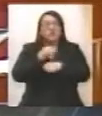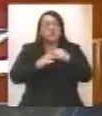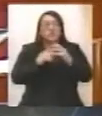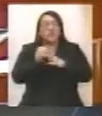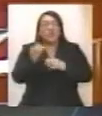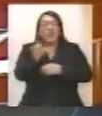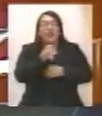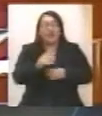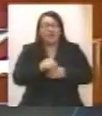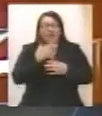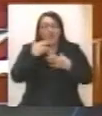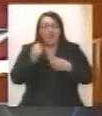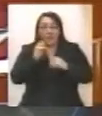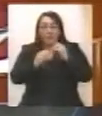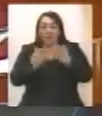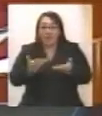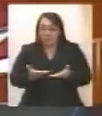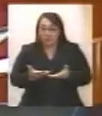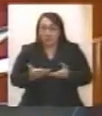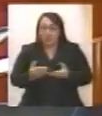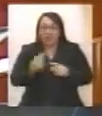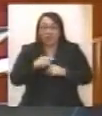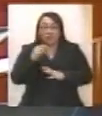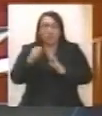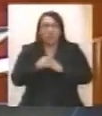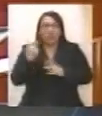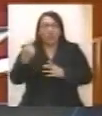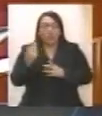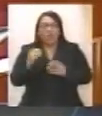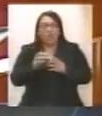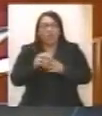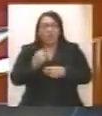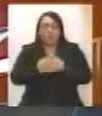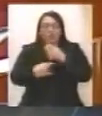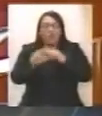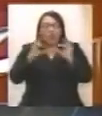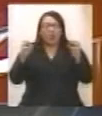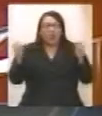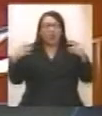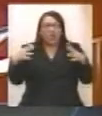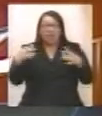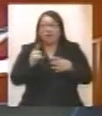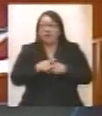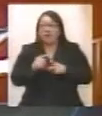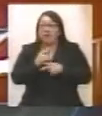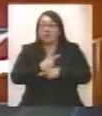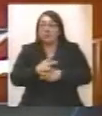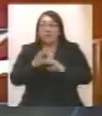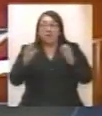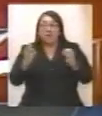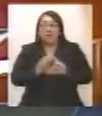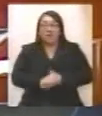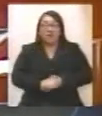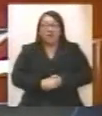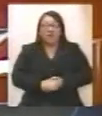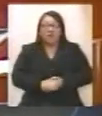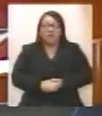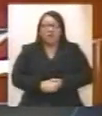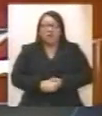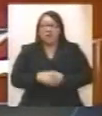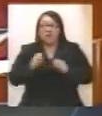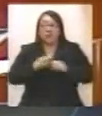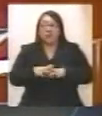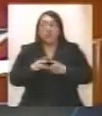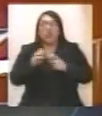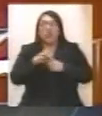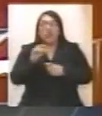construcción, mejora o mantenimiento, proyectos en generación y transmisión eléctrica, en seguridad energética y masificación